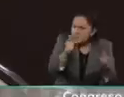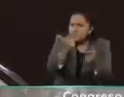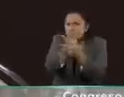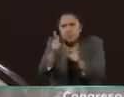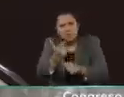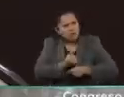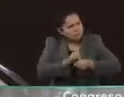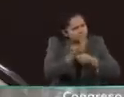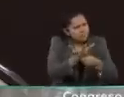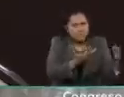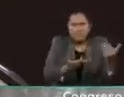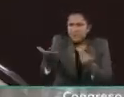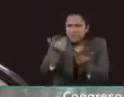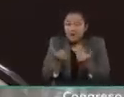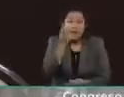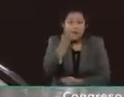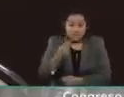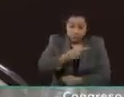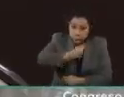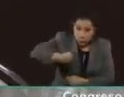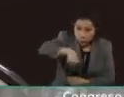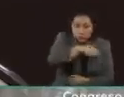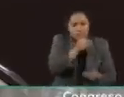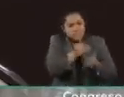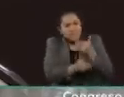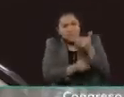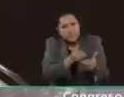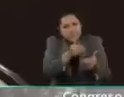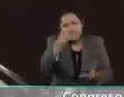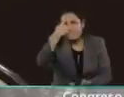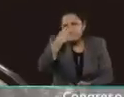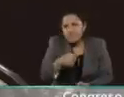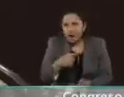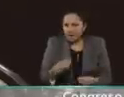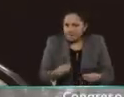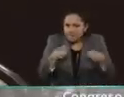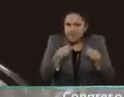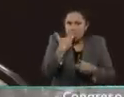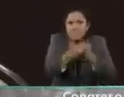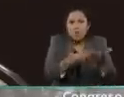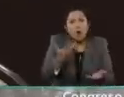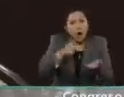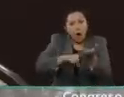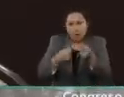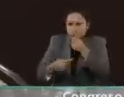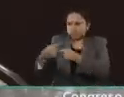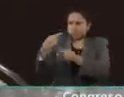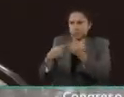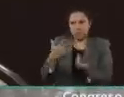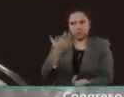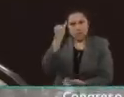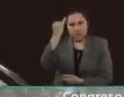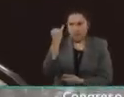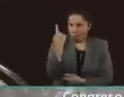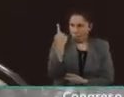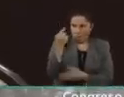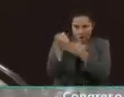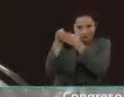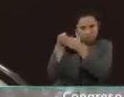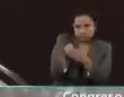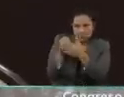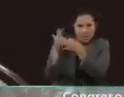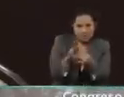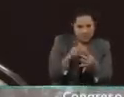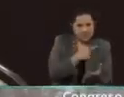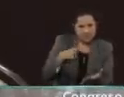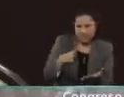el apetito de regresar a una hegemonía. Nos reivindicamos como constructores en la transición que nos llevó al predominio de un solo